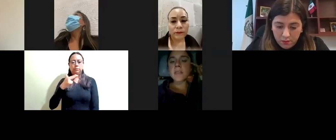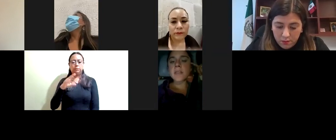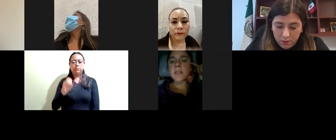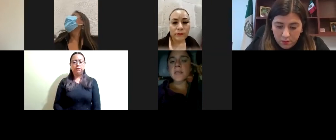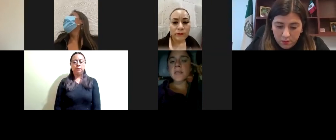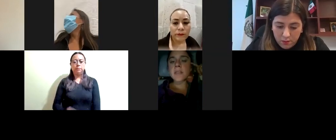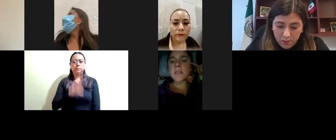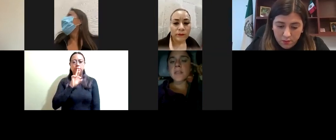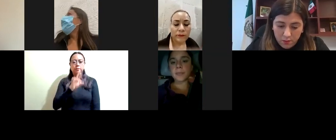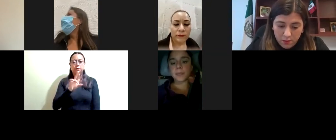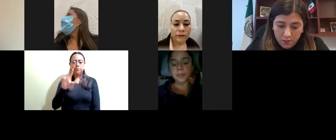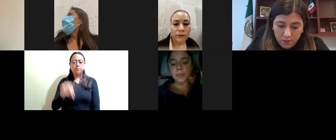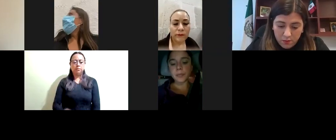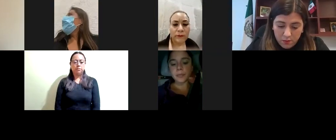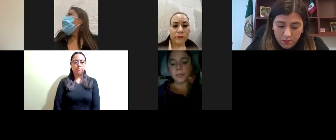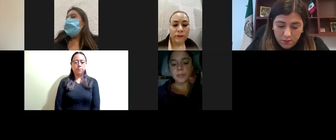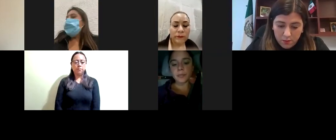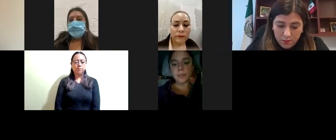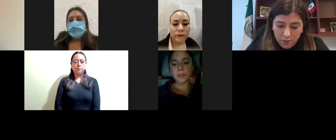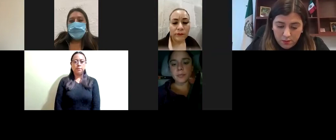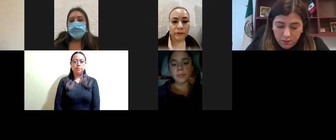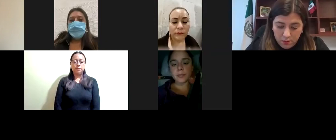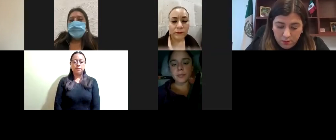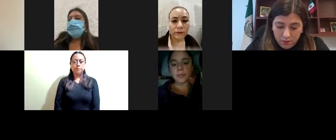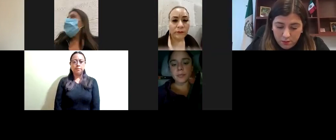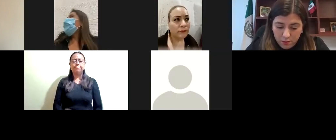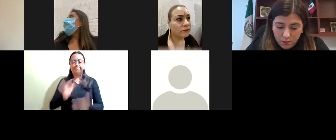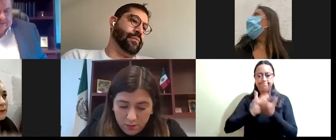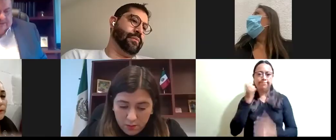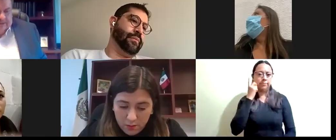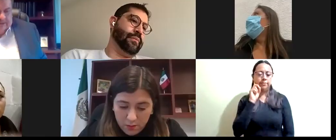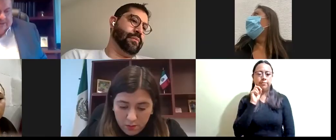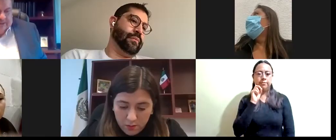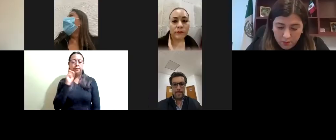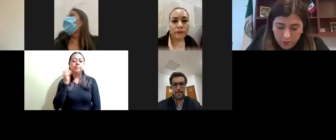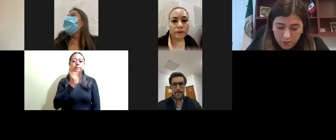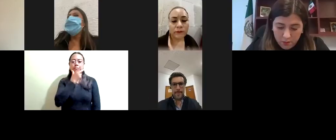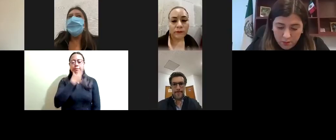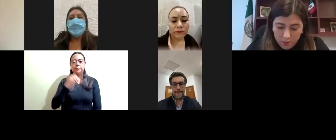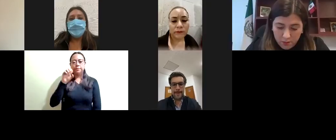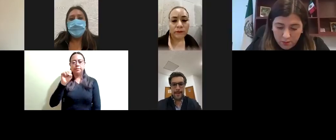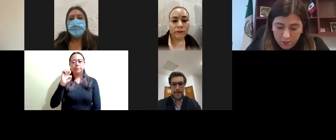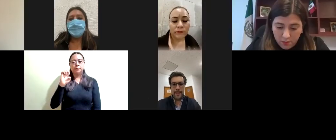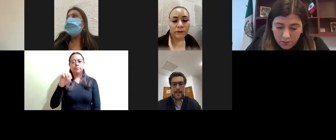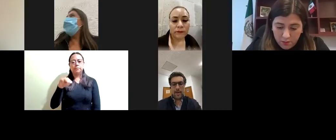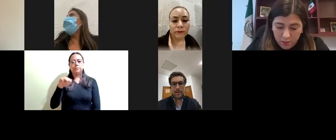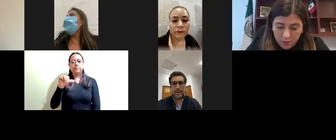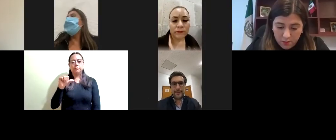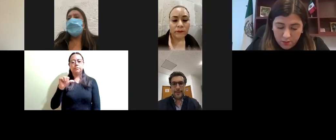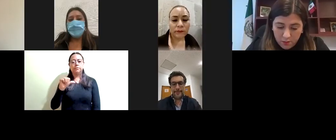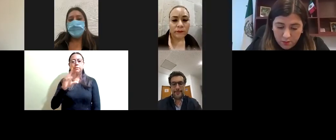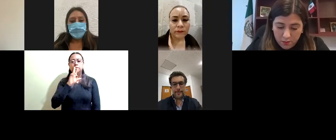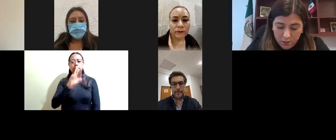Circe Camacho, en contra. Gracias, diputada. Diputado Jesús Esma Suárez. En